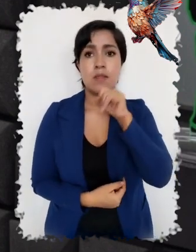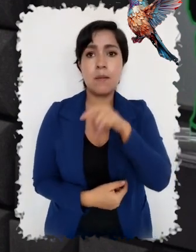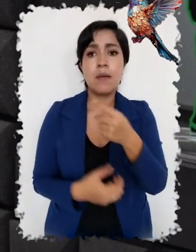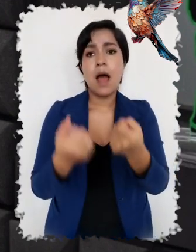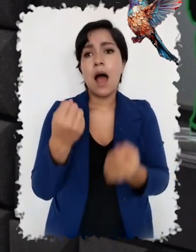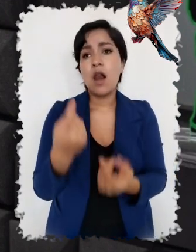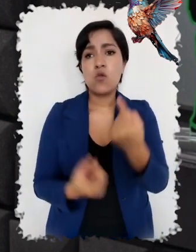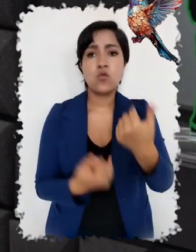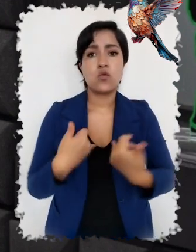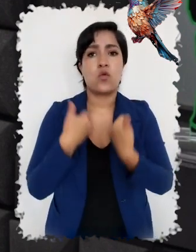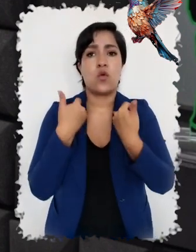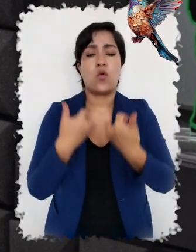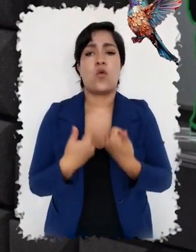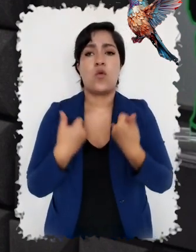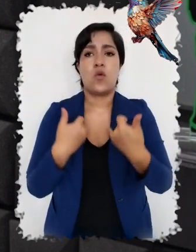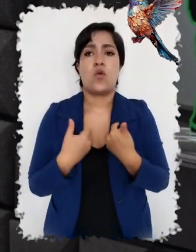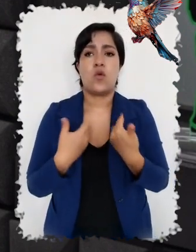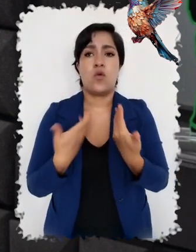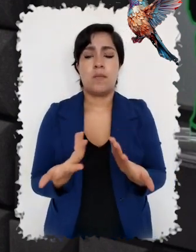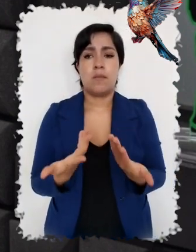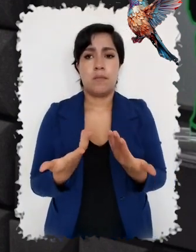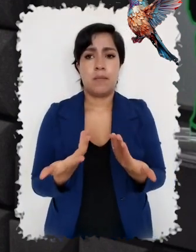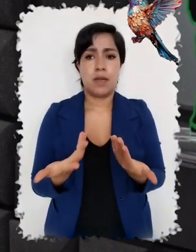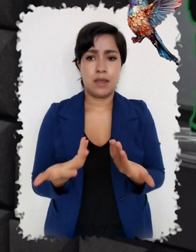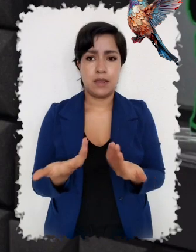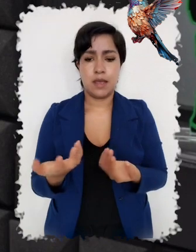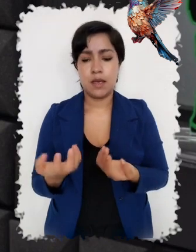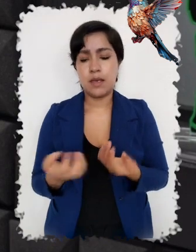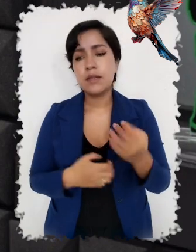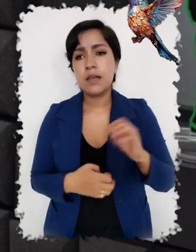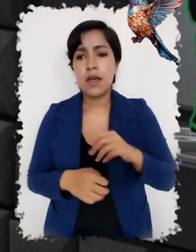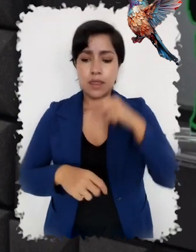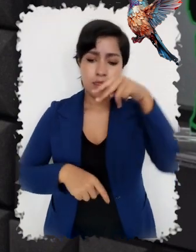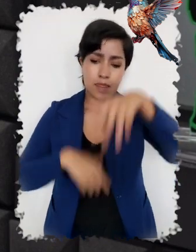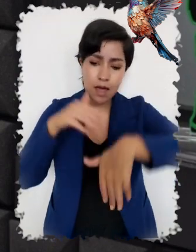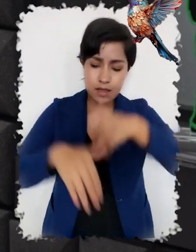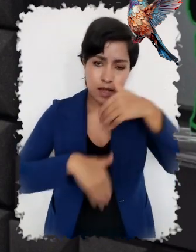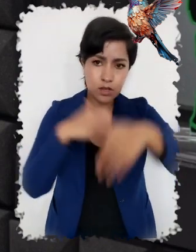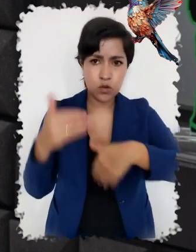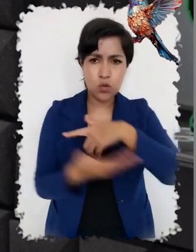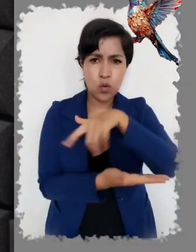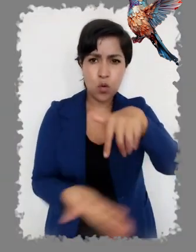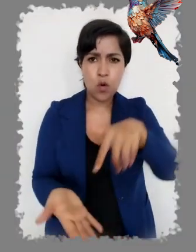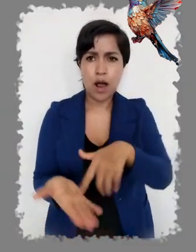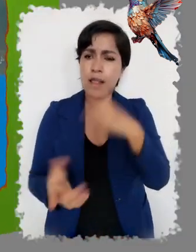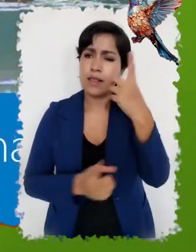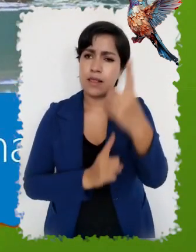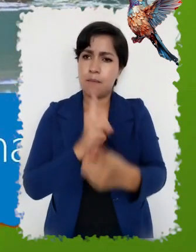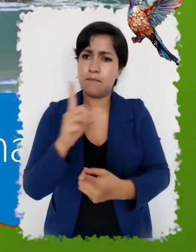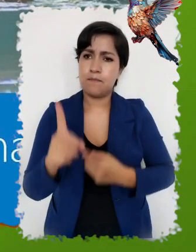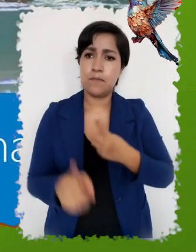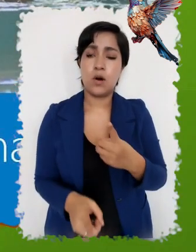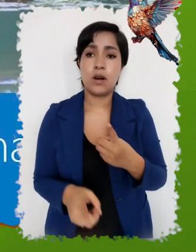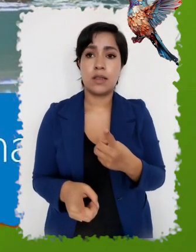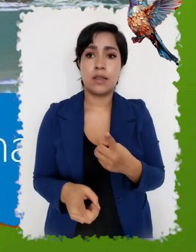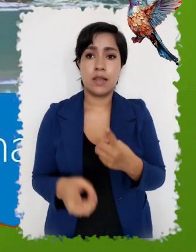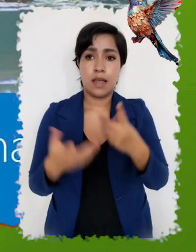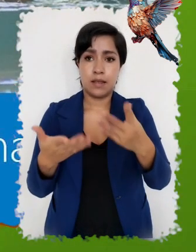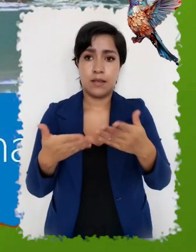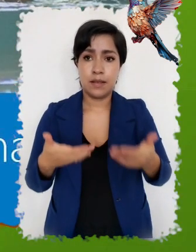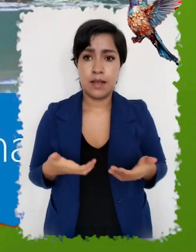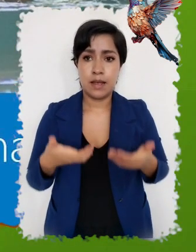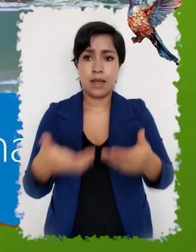también hay chicos que están entrenando natación en un en un complejo Que deportivo ahí en